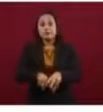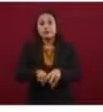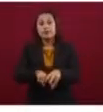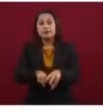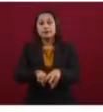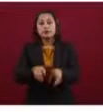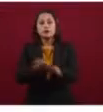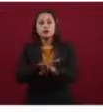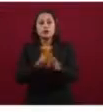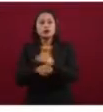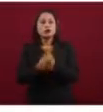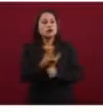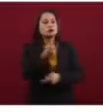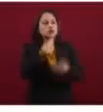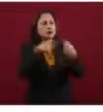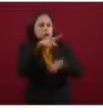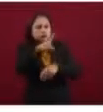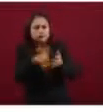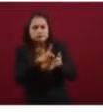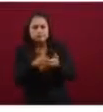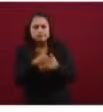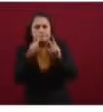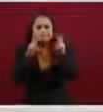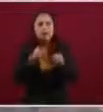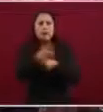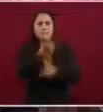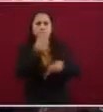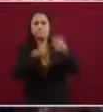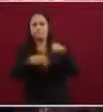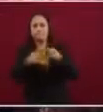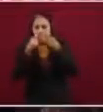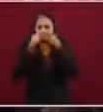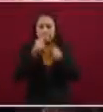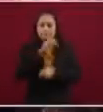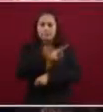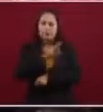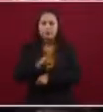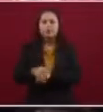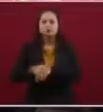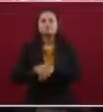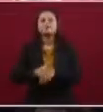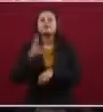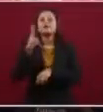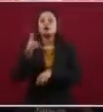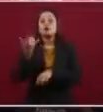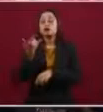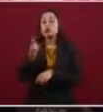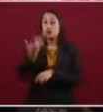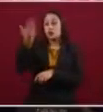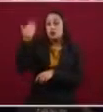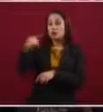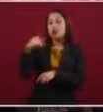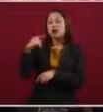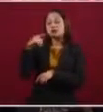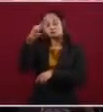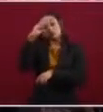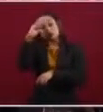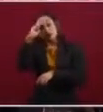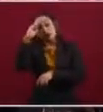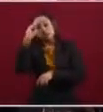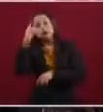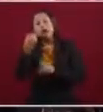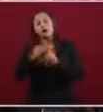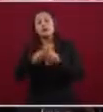tema de adicciones la que sigue y bueno lo que se había establecido el 2 de julio era comenzar con